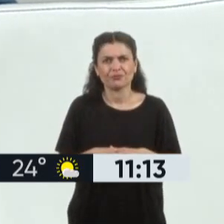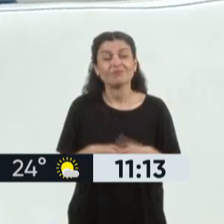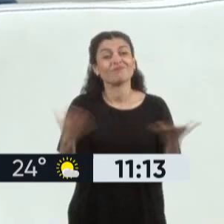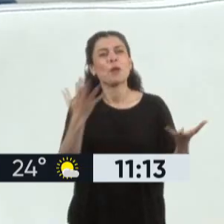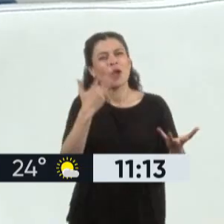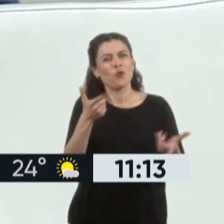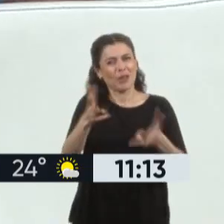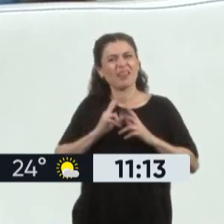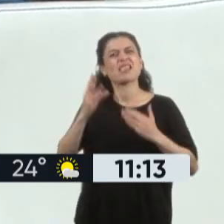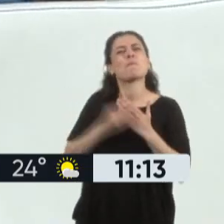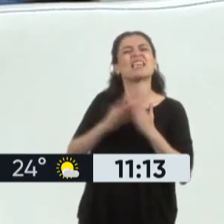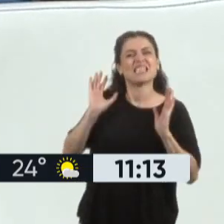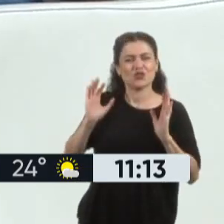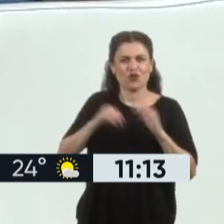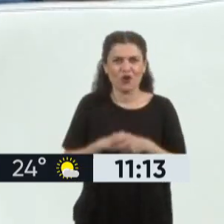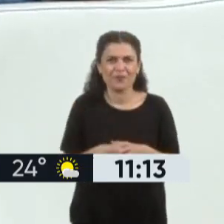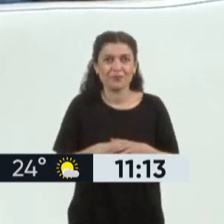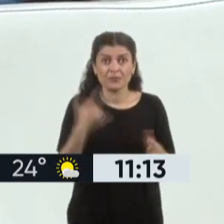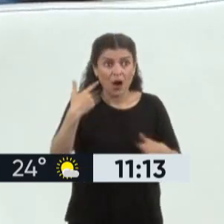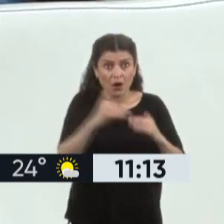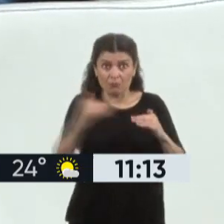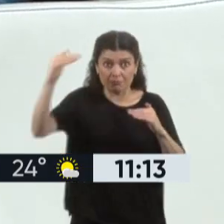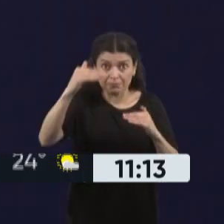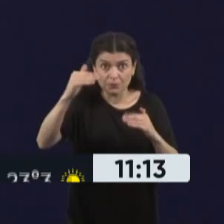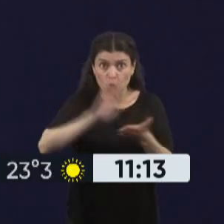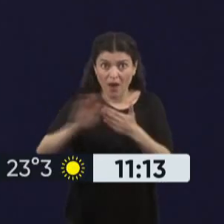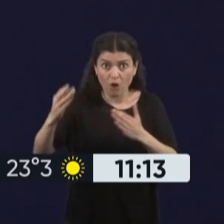gusta. No, lo ascendieron a ministro, ¿esto es así?